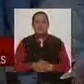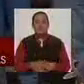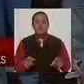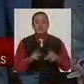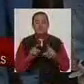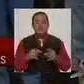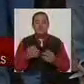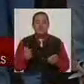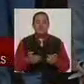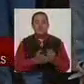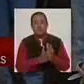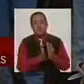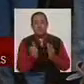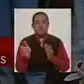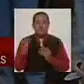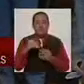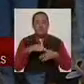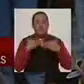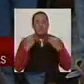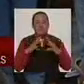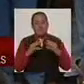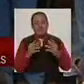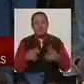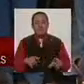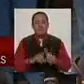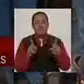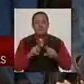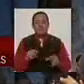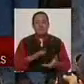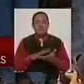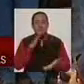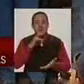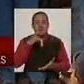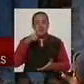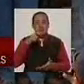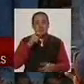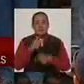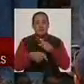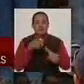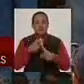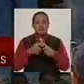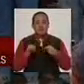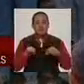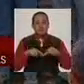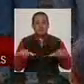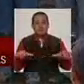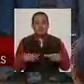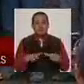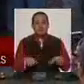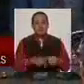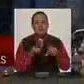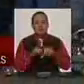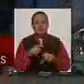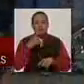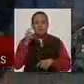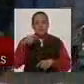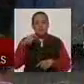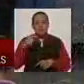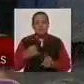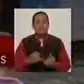estropearse. Por eso que lo que más demanda la población en este lugar, la necesidad